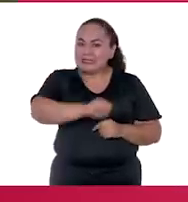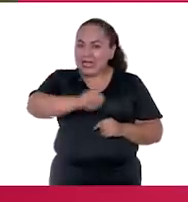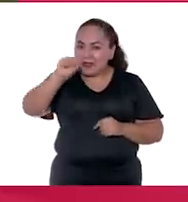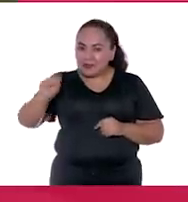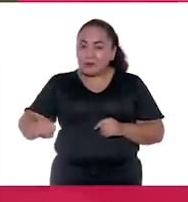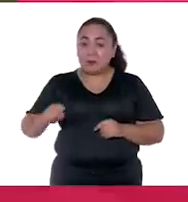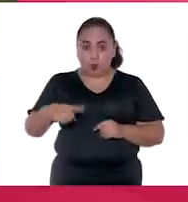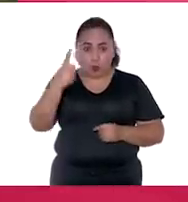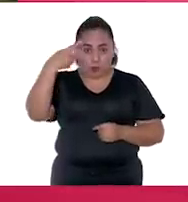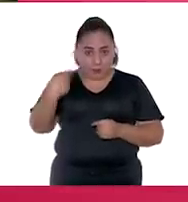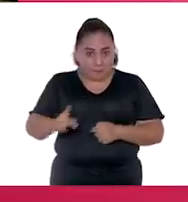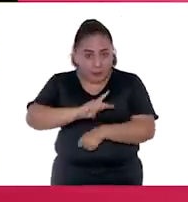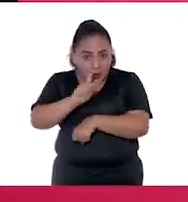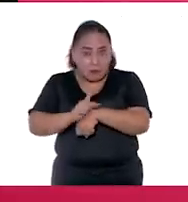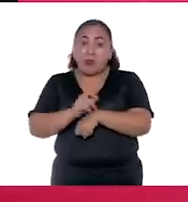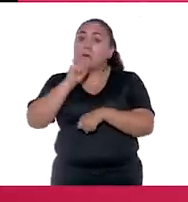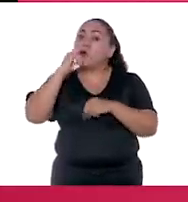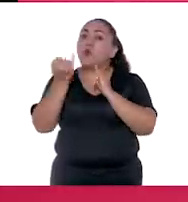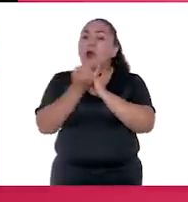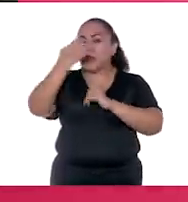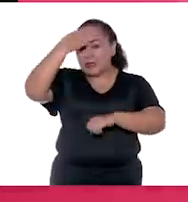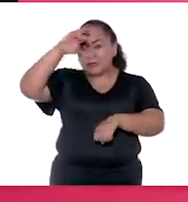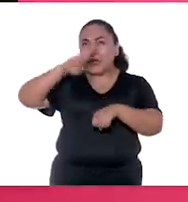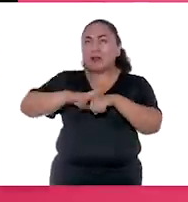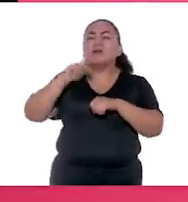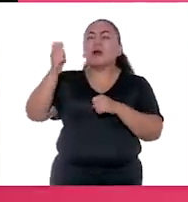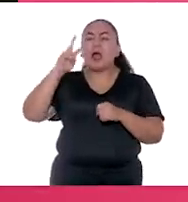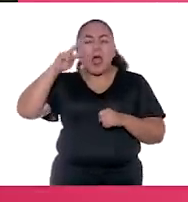en el extranjero, es el zarape.